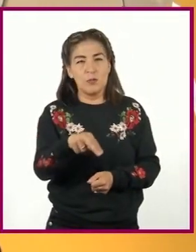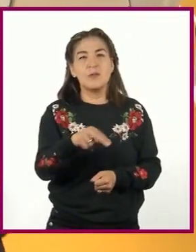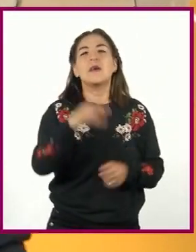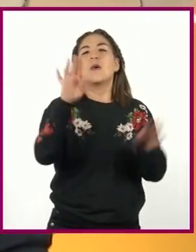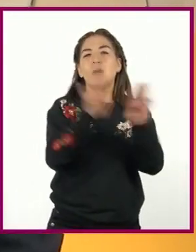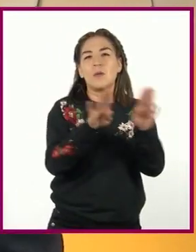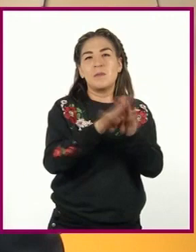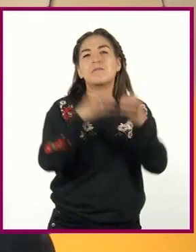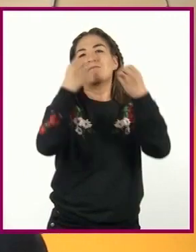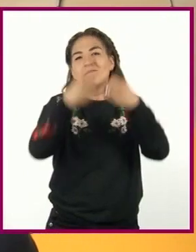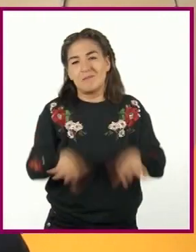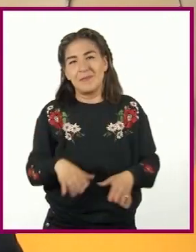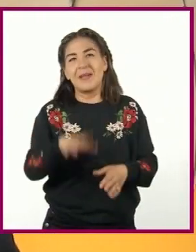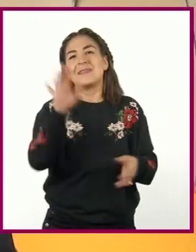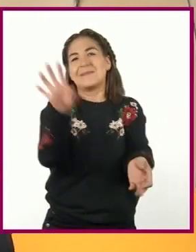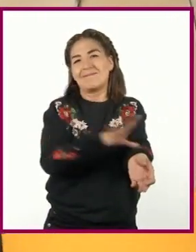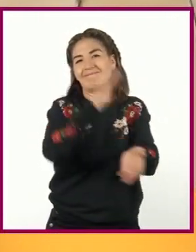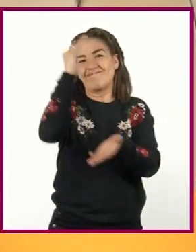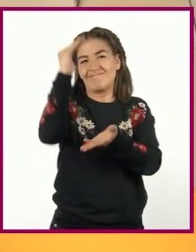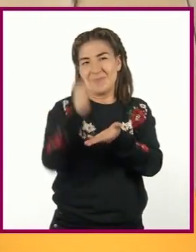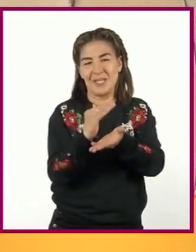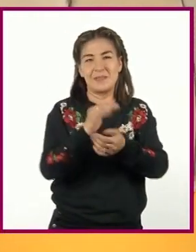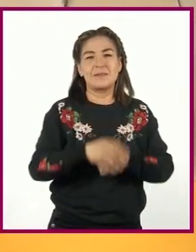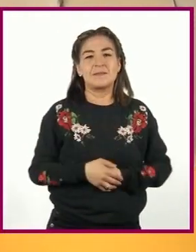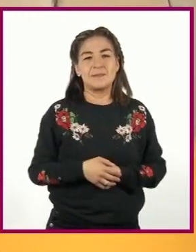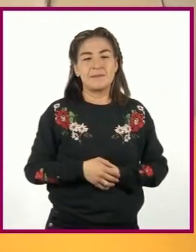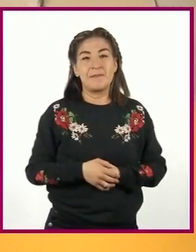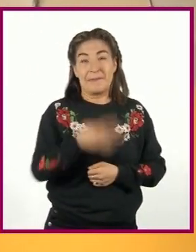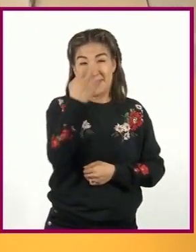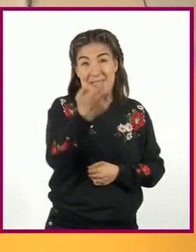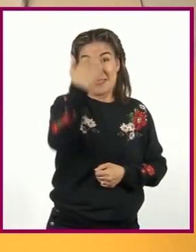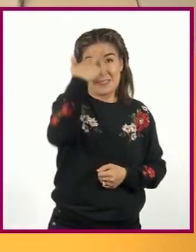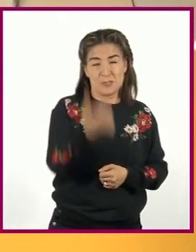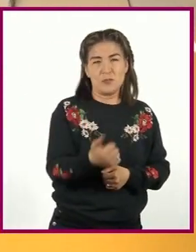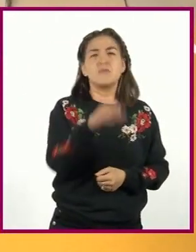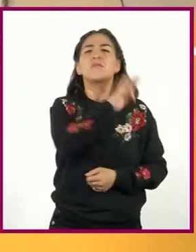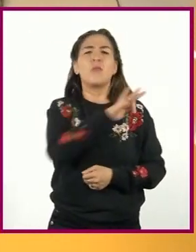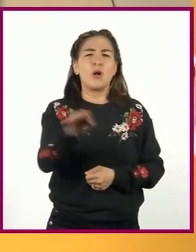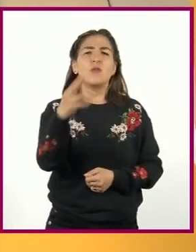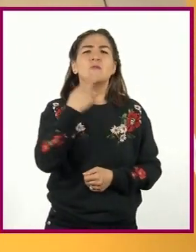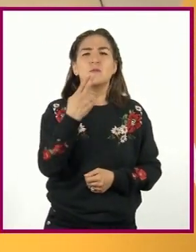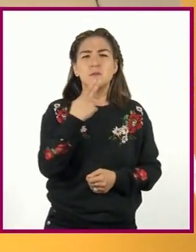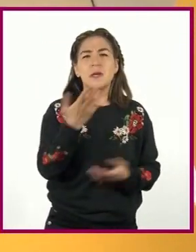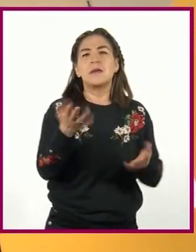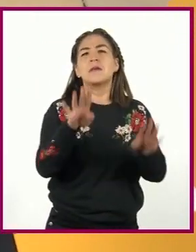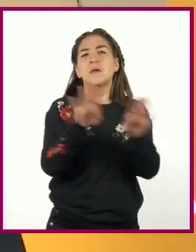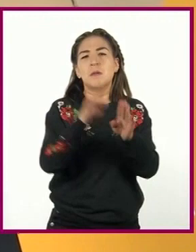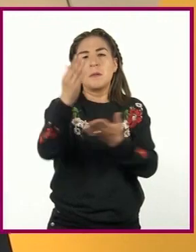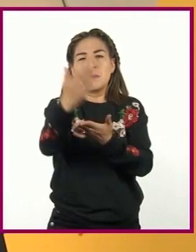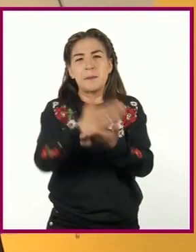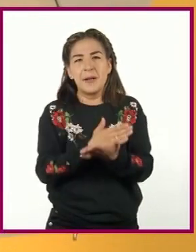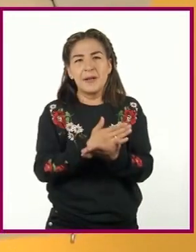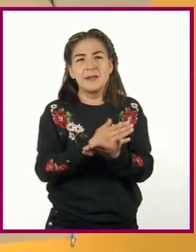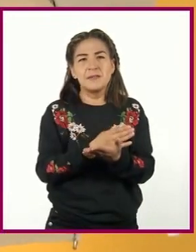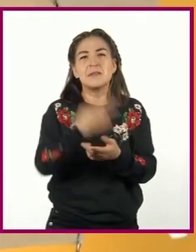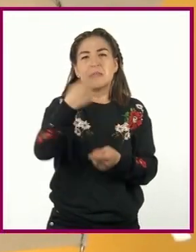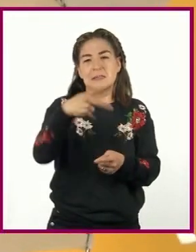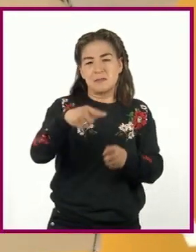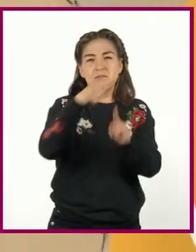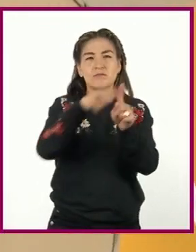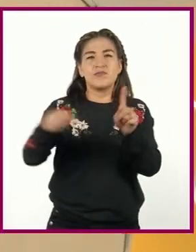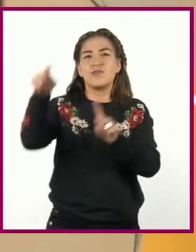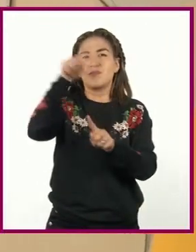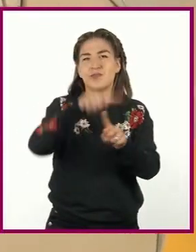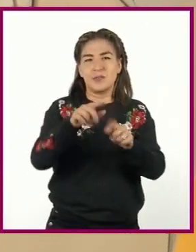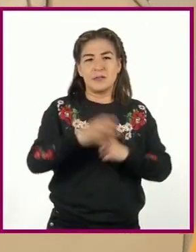consecuencia, menor pérdida energética. En consecuencia, pueden utilizarse secciones menores de los conductores que la